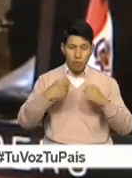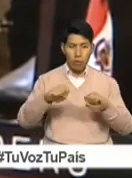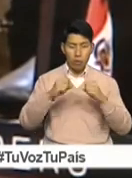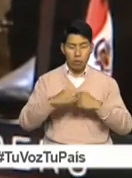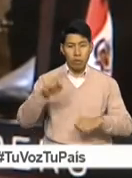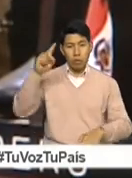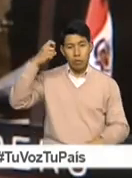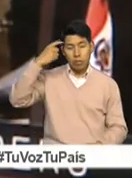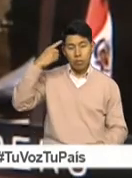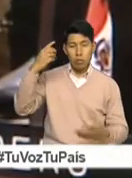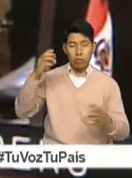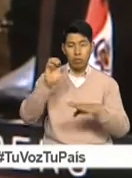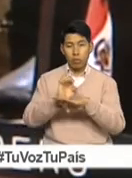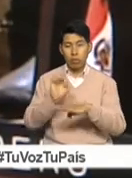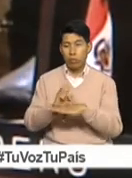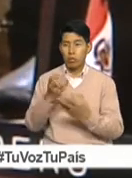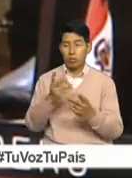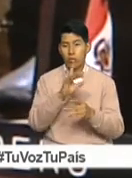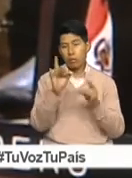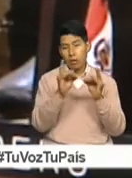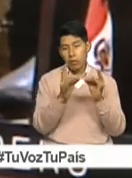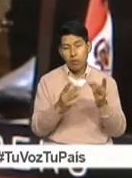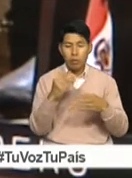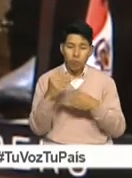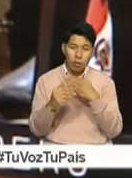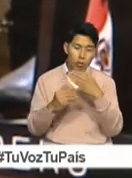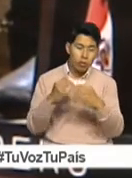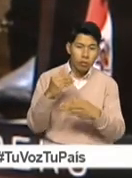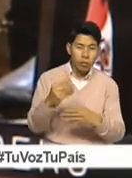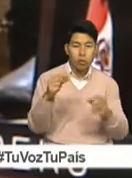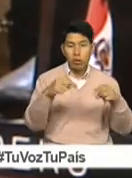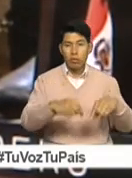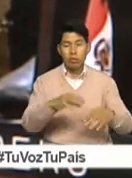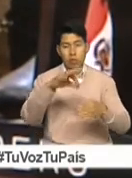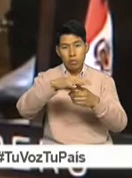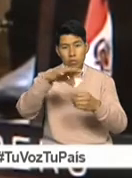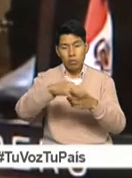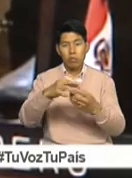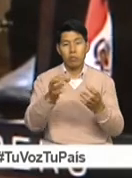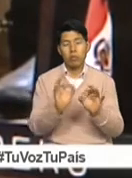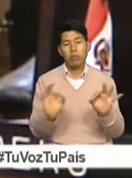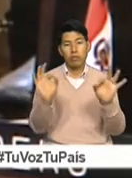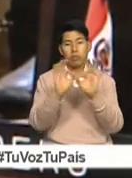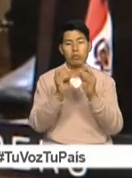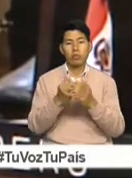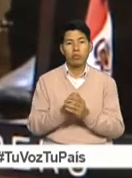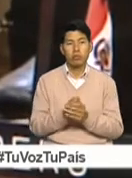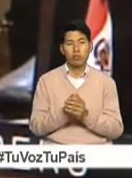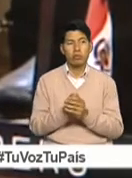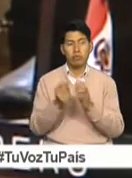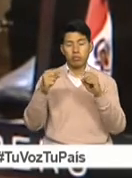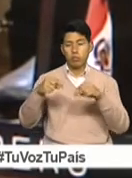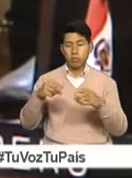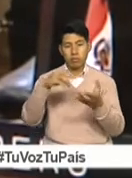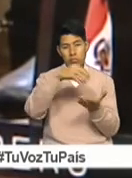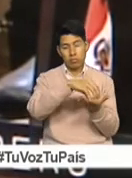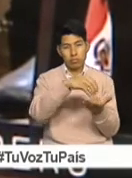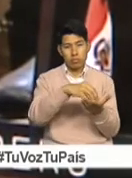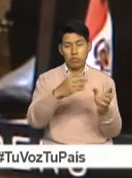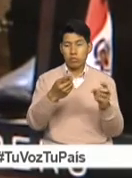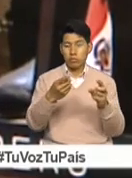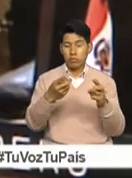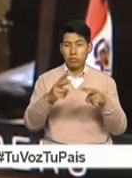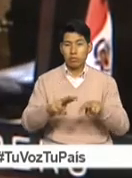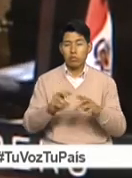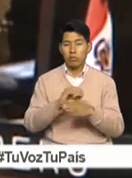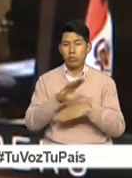para continuar perfeccionando el proceso electoral en dicho país la manera de efectuar una serie de recomendaciones valiosas